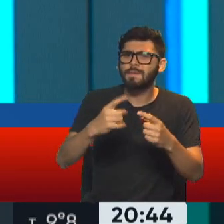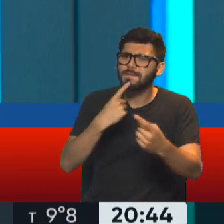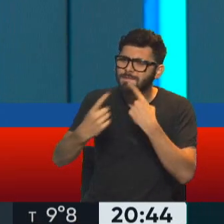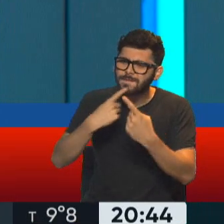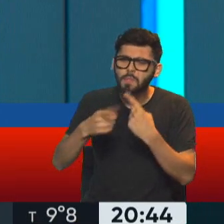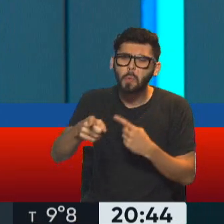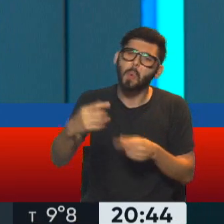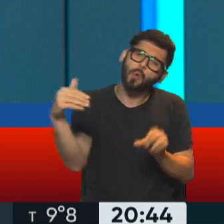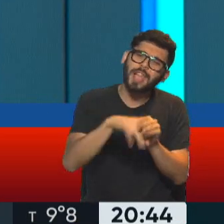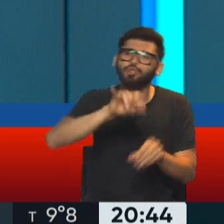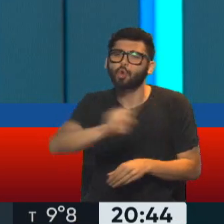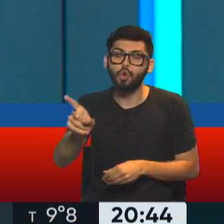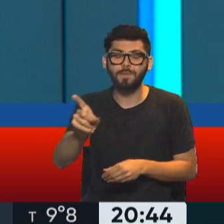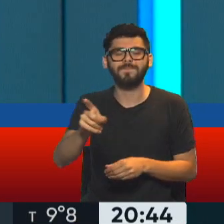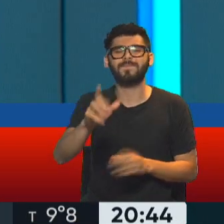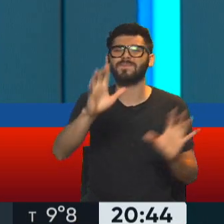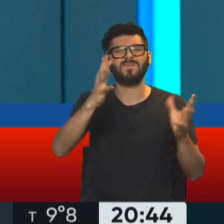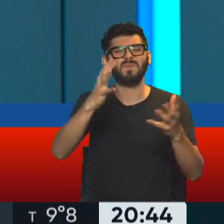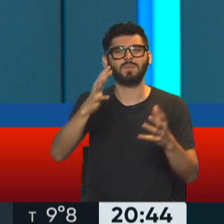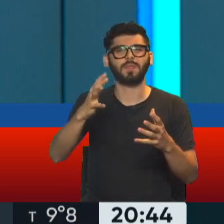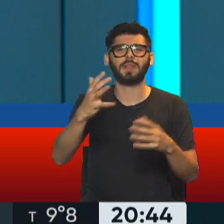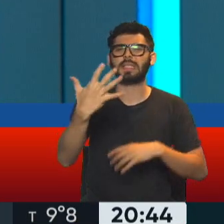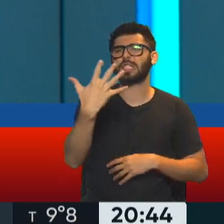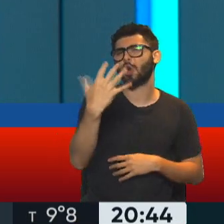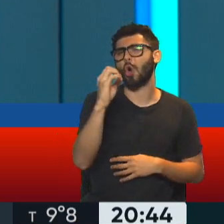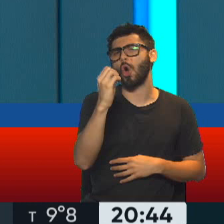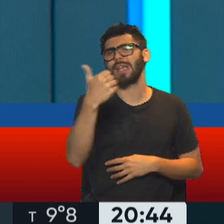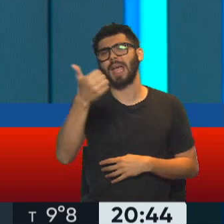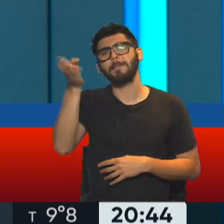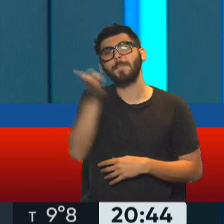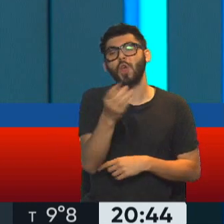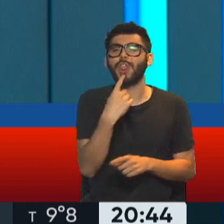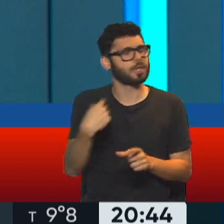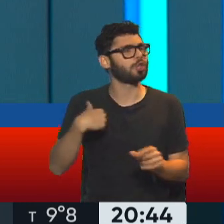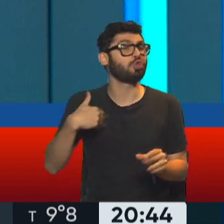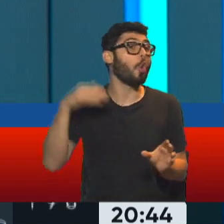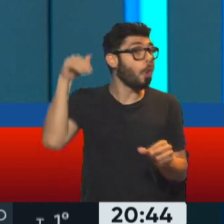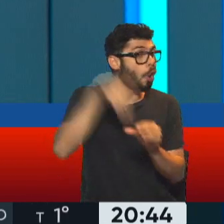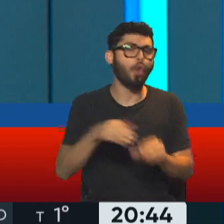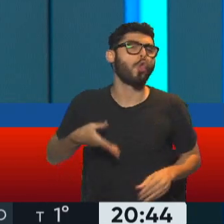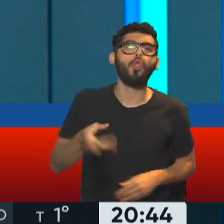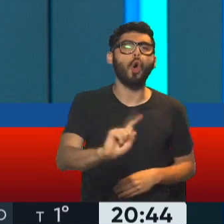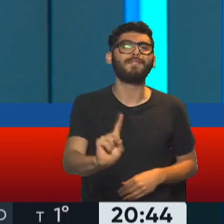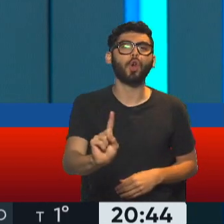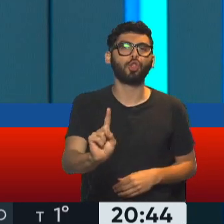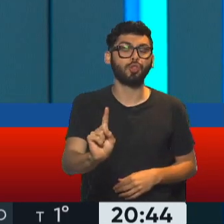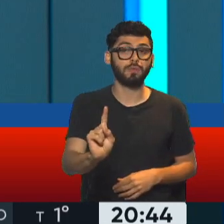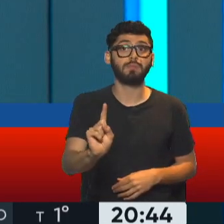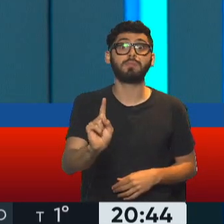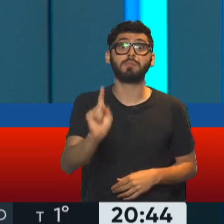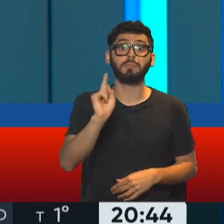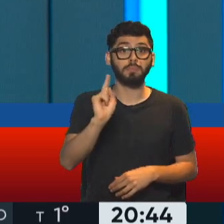no, aproximadamente el 5 o 6% te dice que no va a ir a votar. Pero